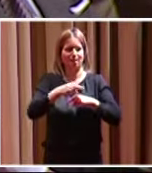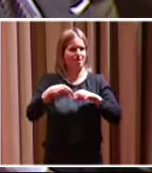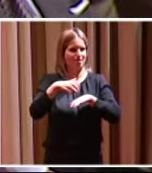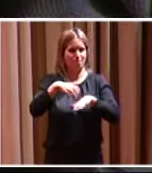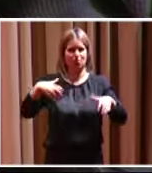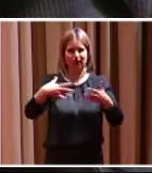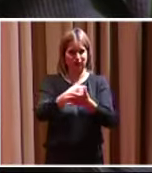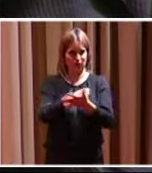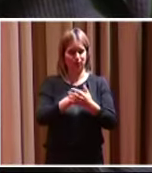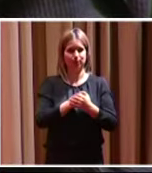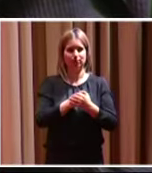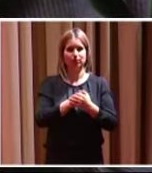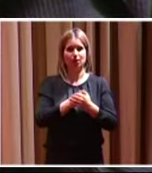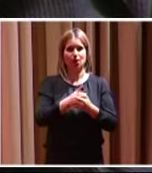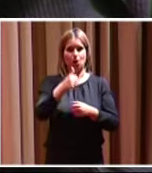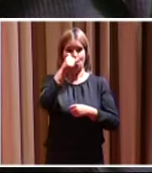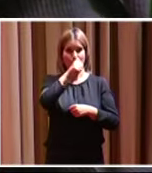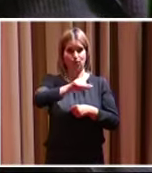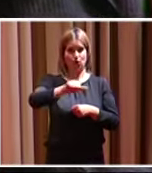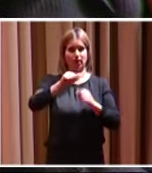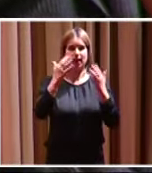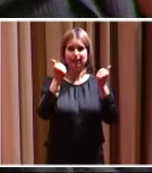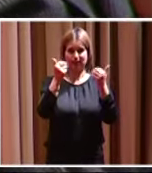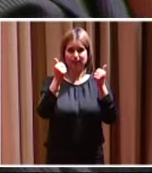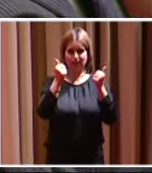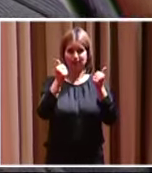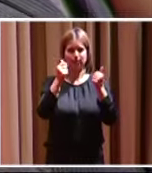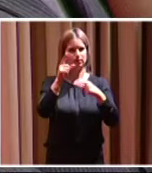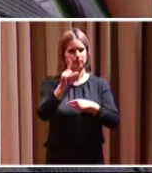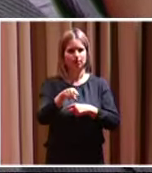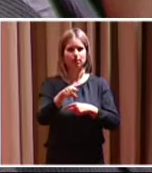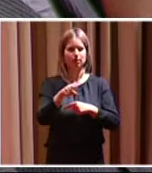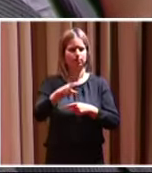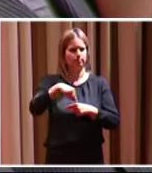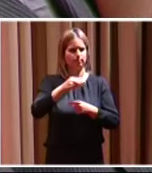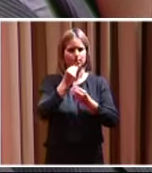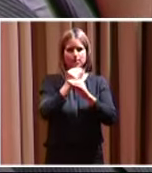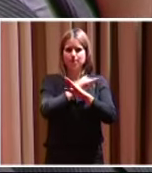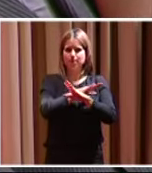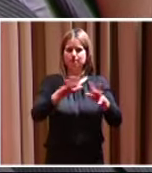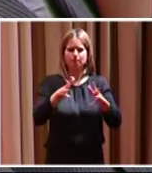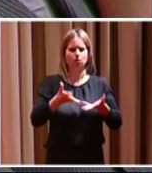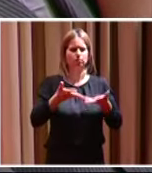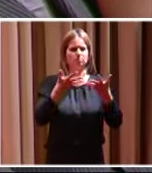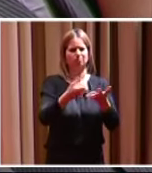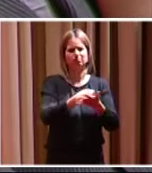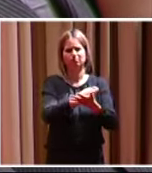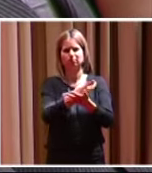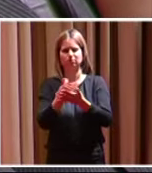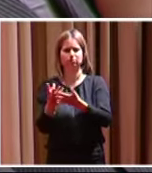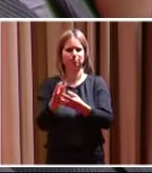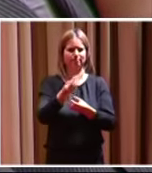ellos. Bodegas Castañeda, ofreciendo la mejor oferta